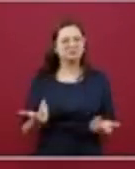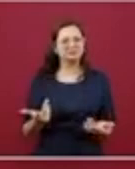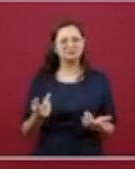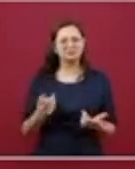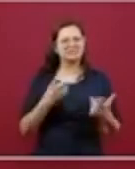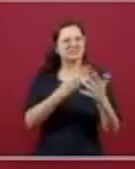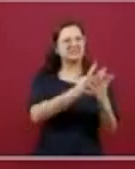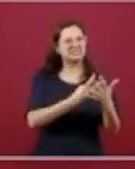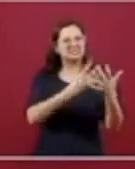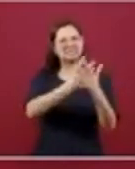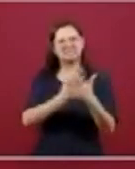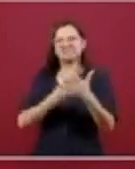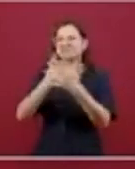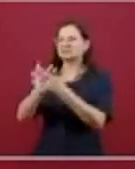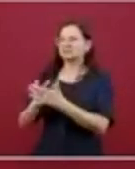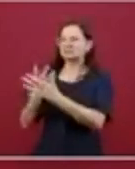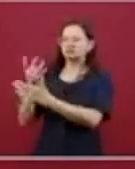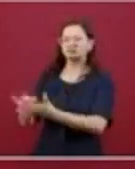de cárceles.